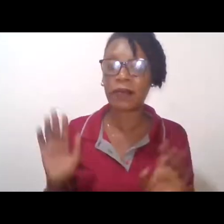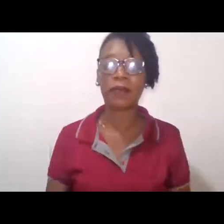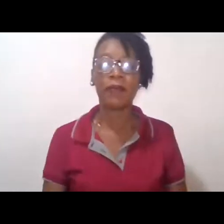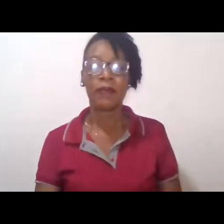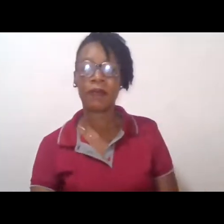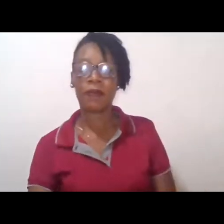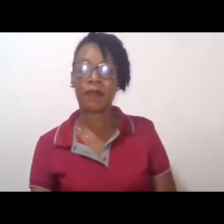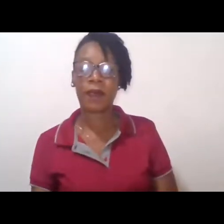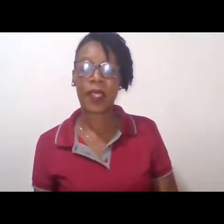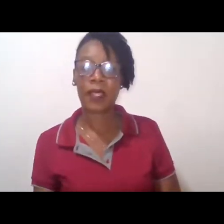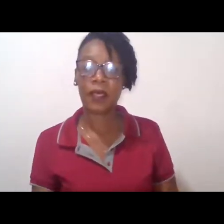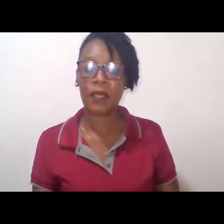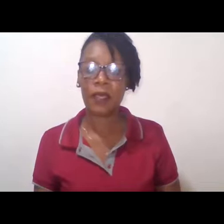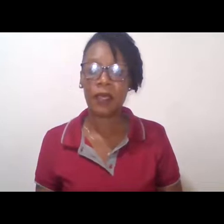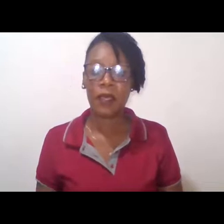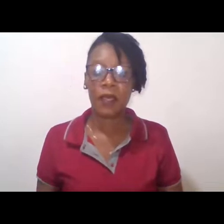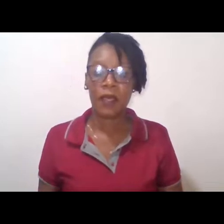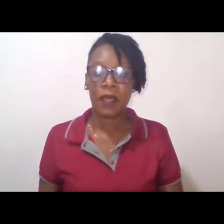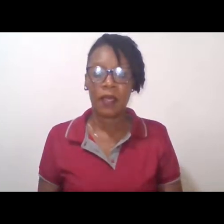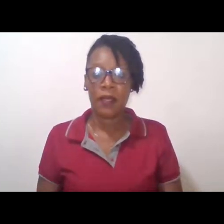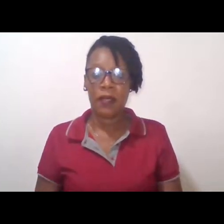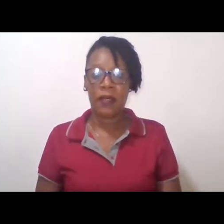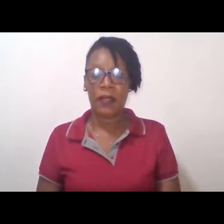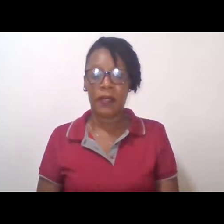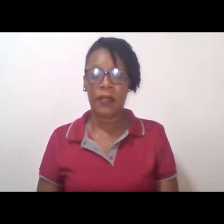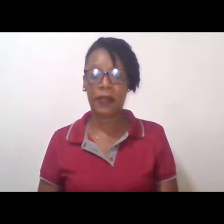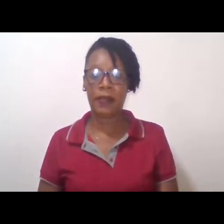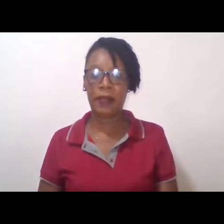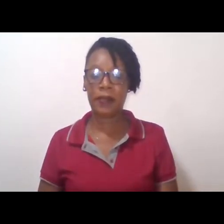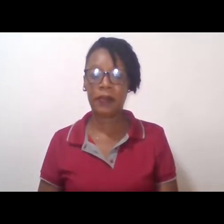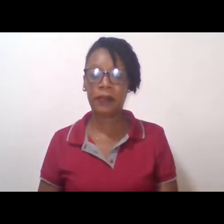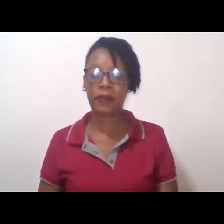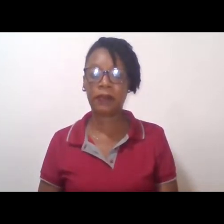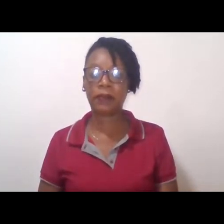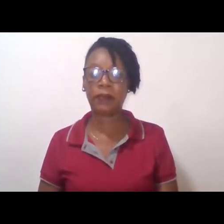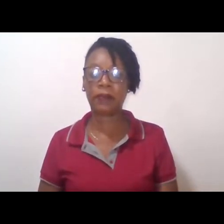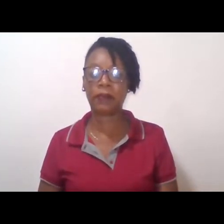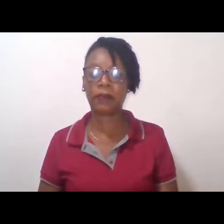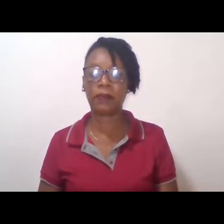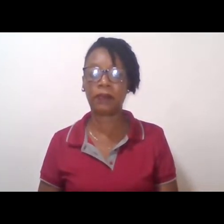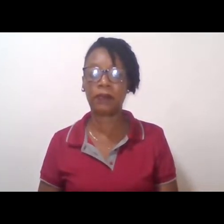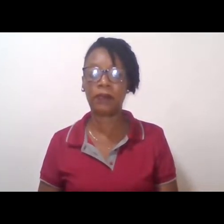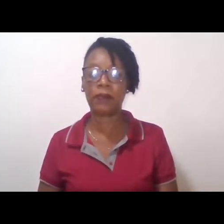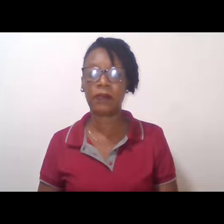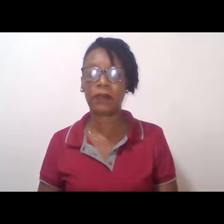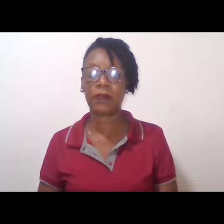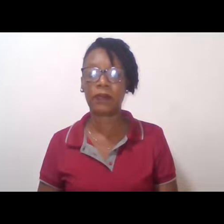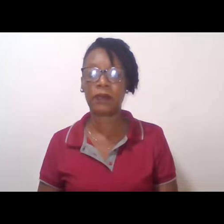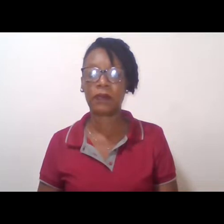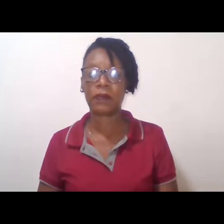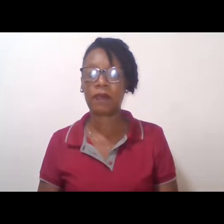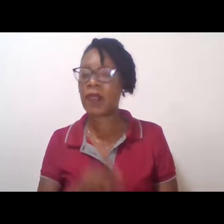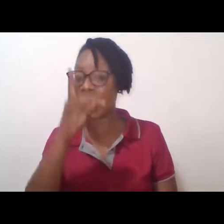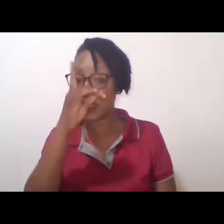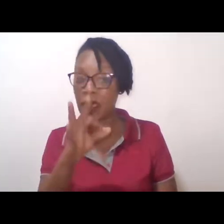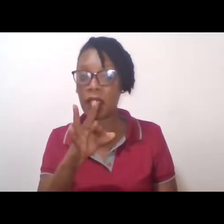Pero tenemos que primero crear lo que es la parte de la empatía. Creo